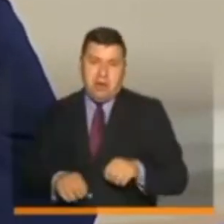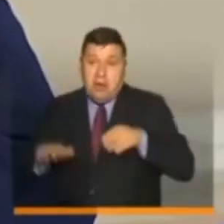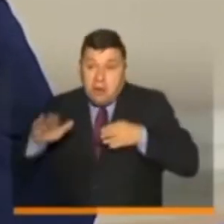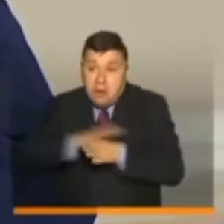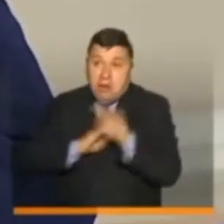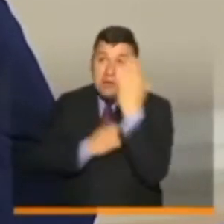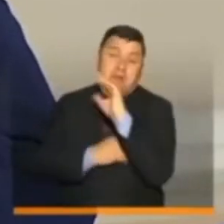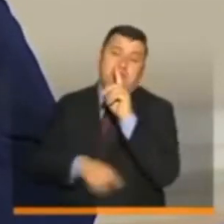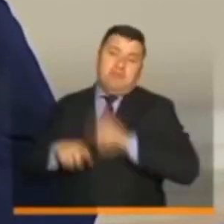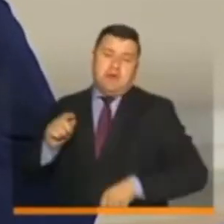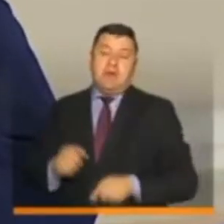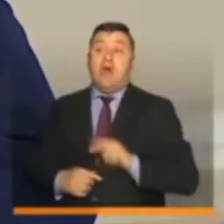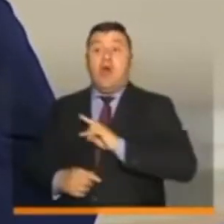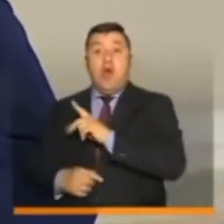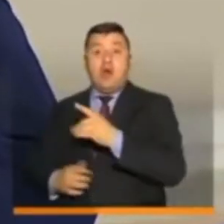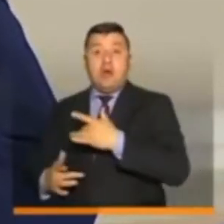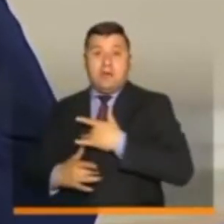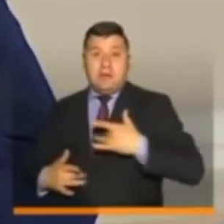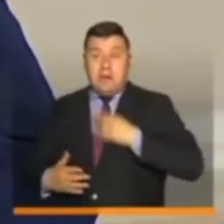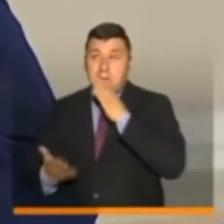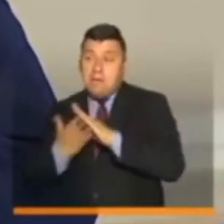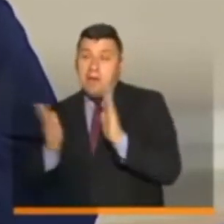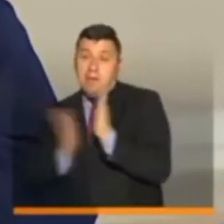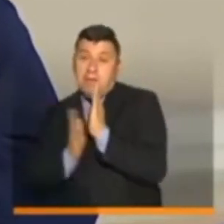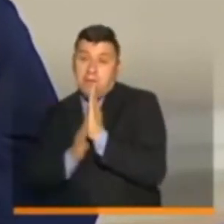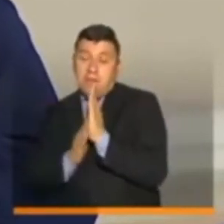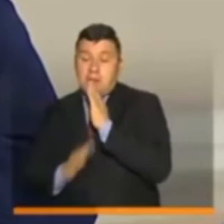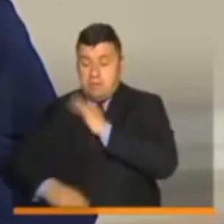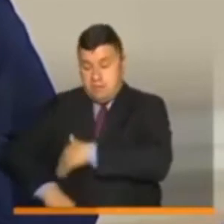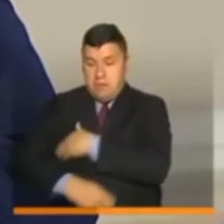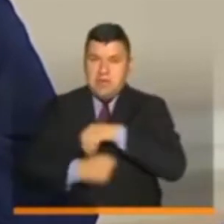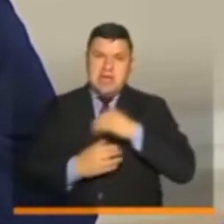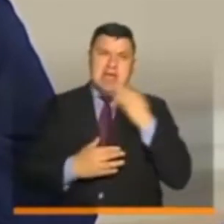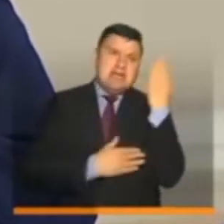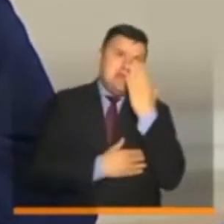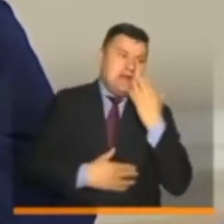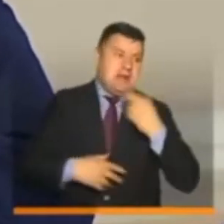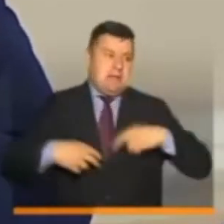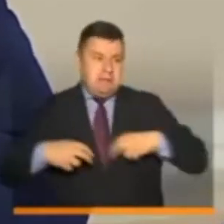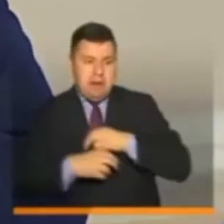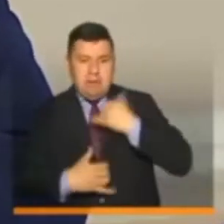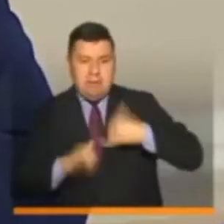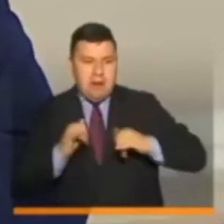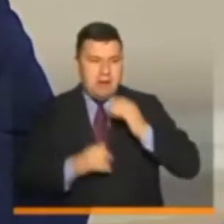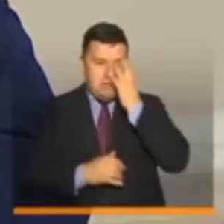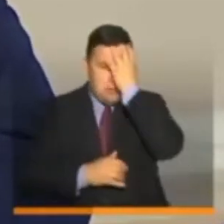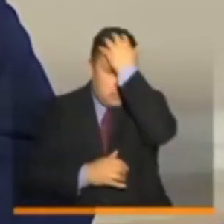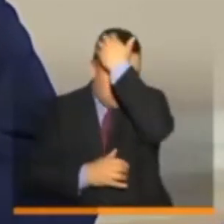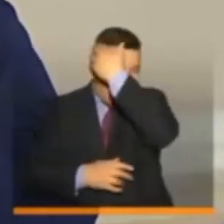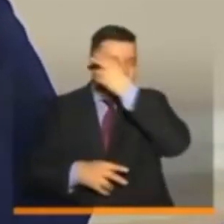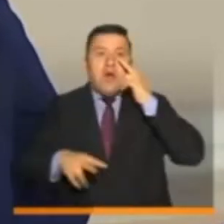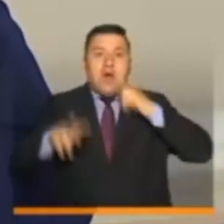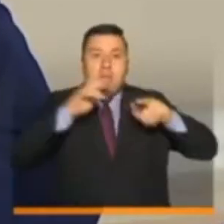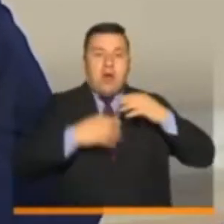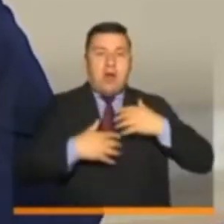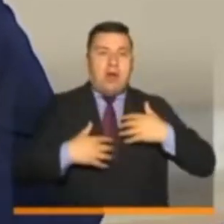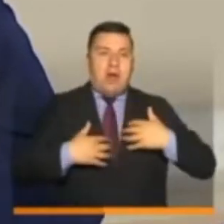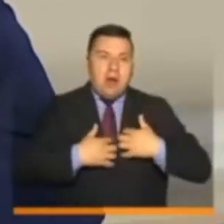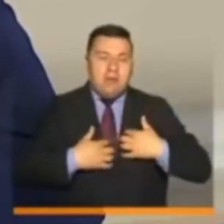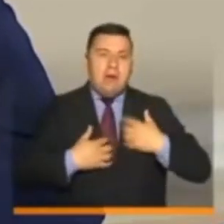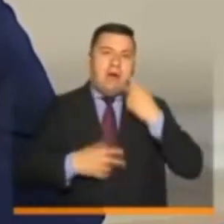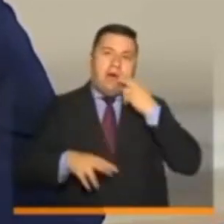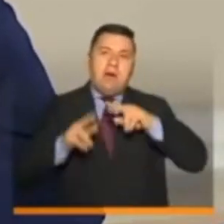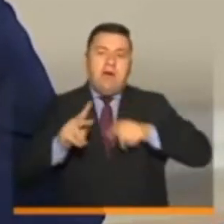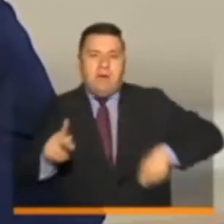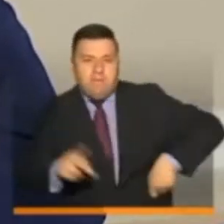con verificación del Ministerio de Salud, del Ministerio del Interior, de cines, parques temáticos y zoológicos, también de casinos,